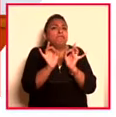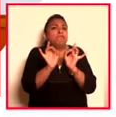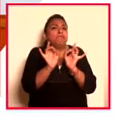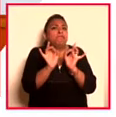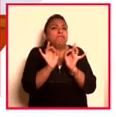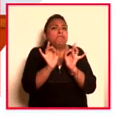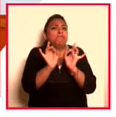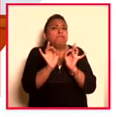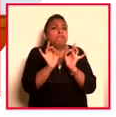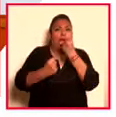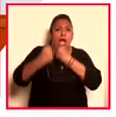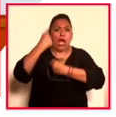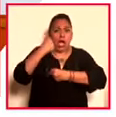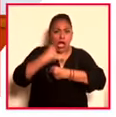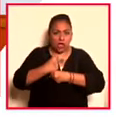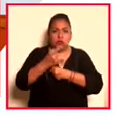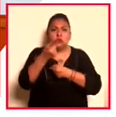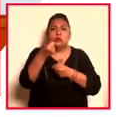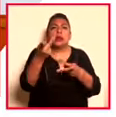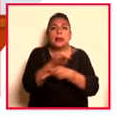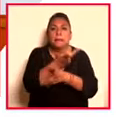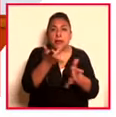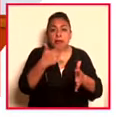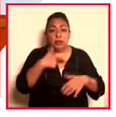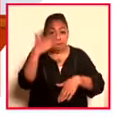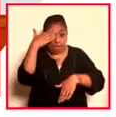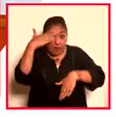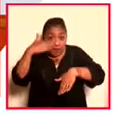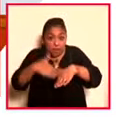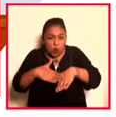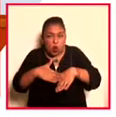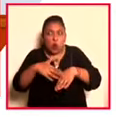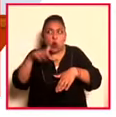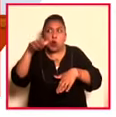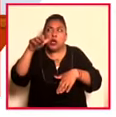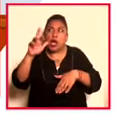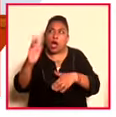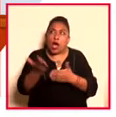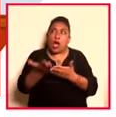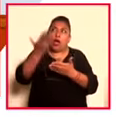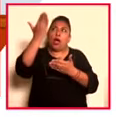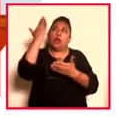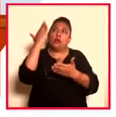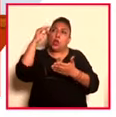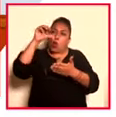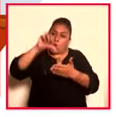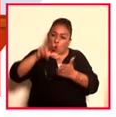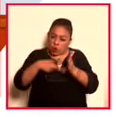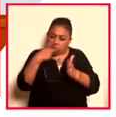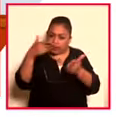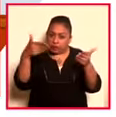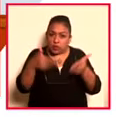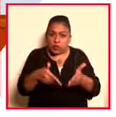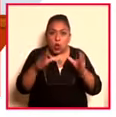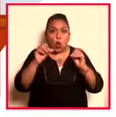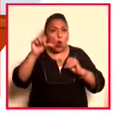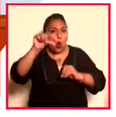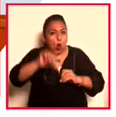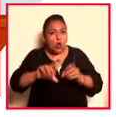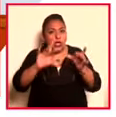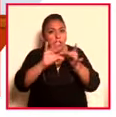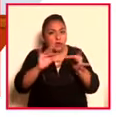décadas. ¿Qué es lo que pasa? ¿Es la memoria que regresa al presente o desde el hoy se cuenta el